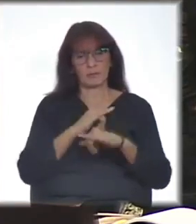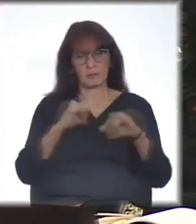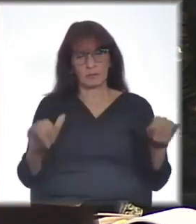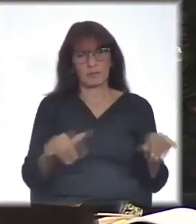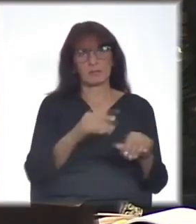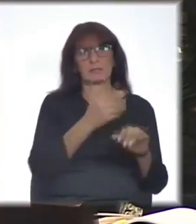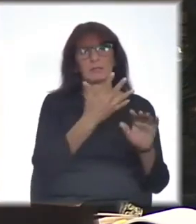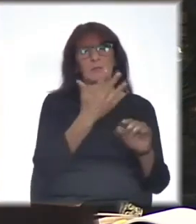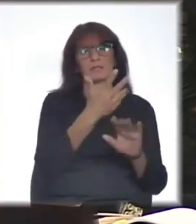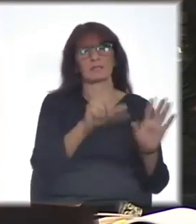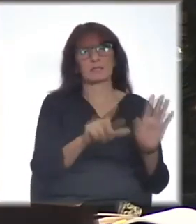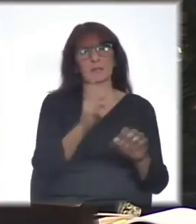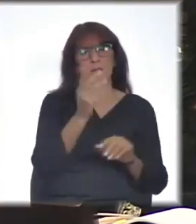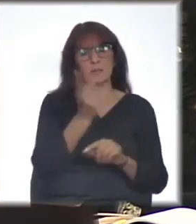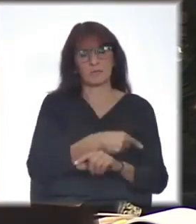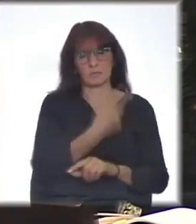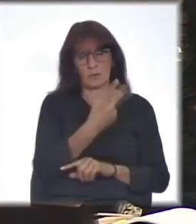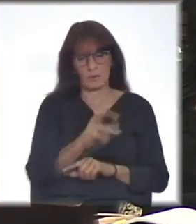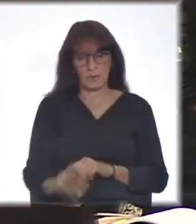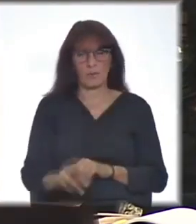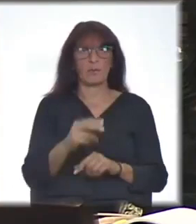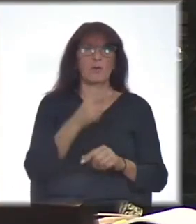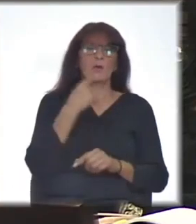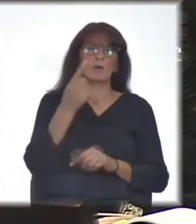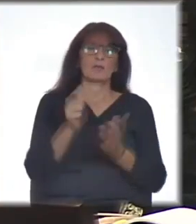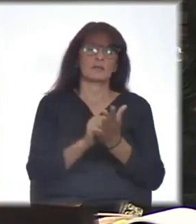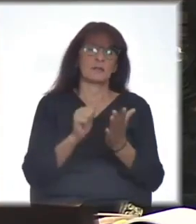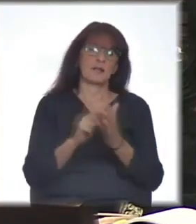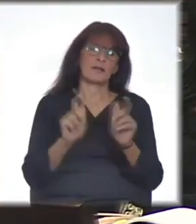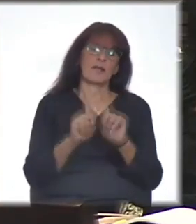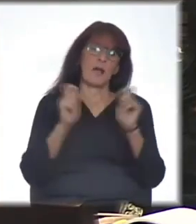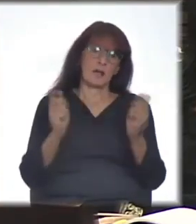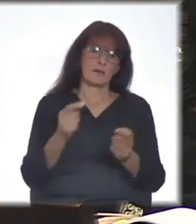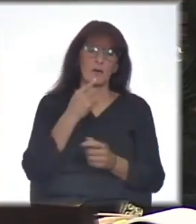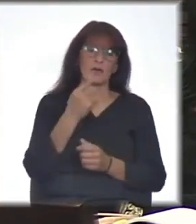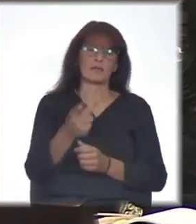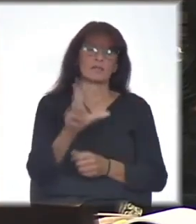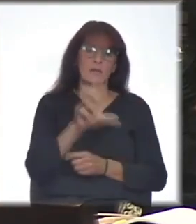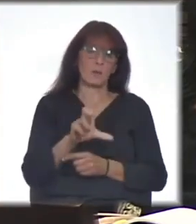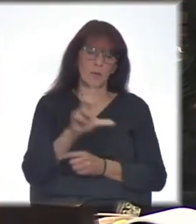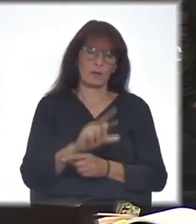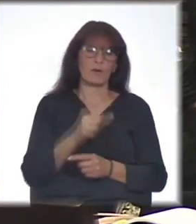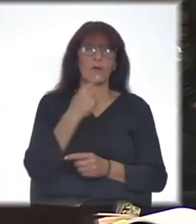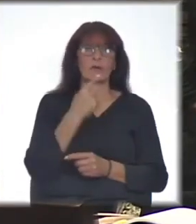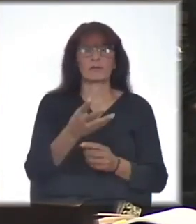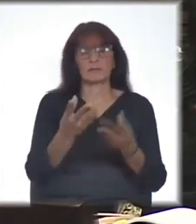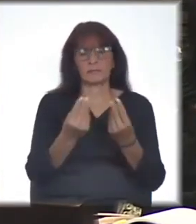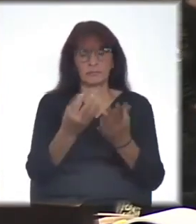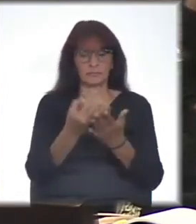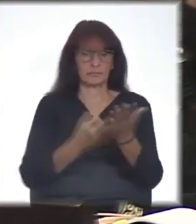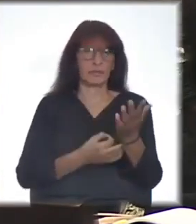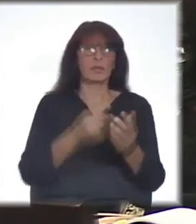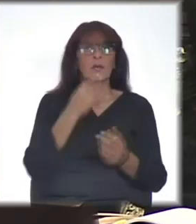del no, lo que decían los diarios de la época, lo que dicen los del lunes. Incluso podemos referirnos